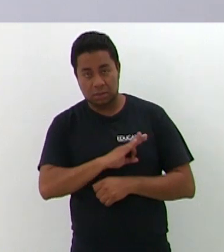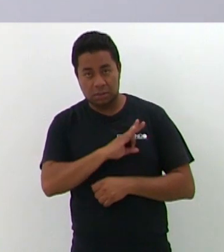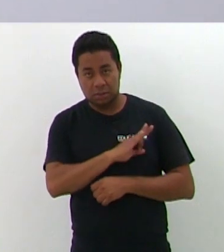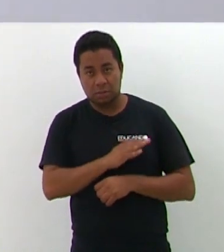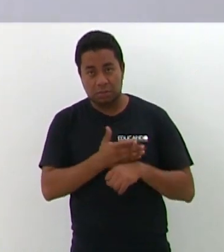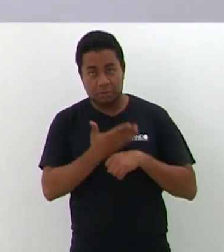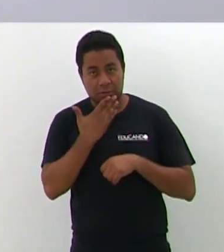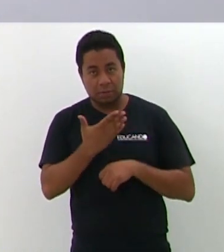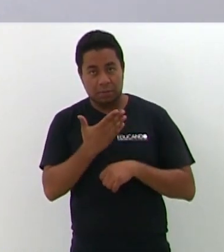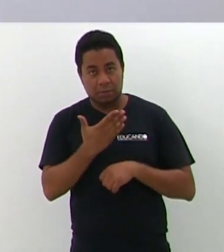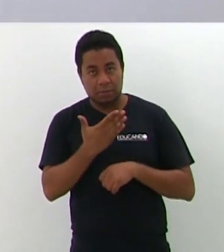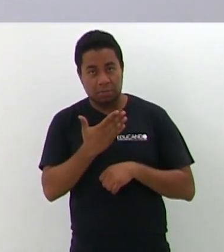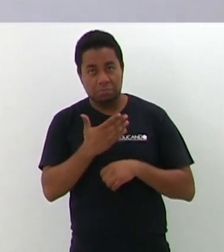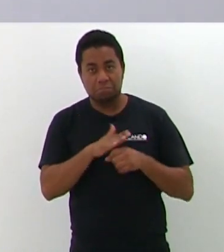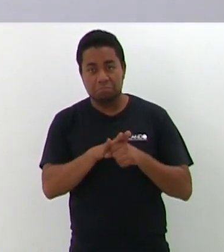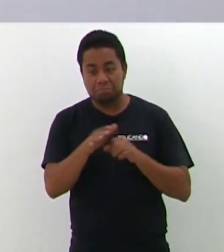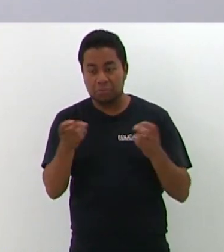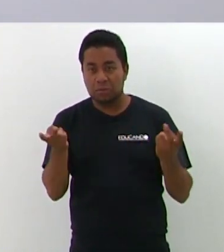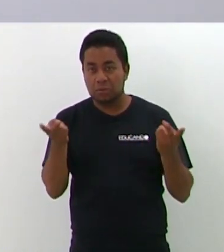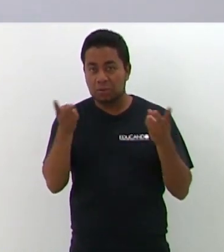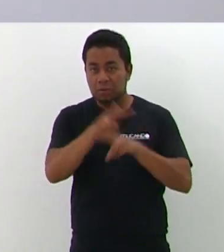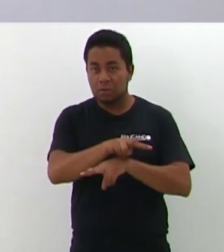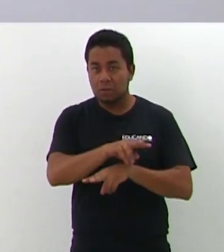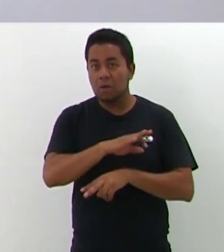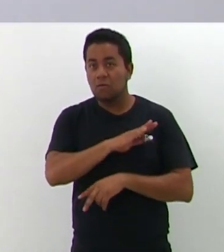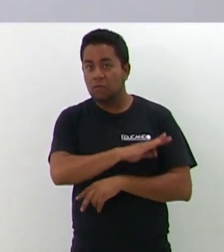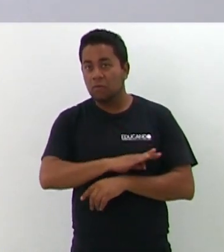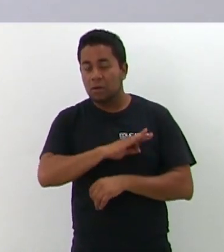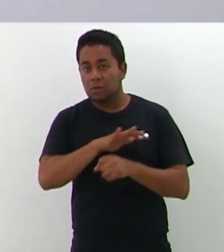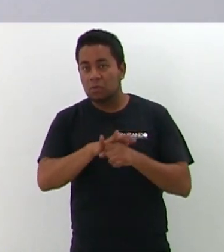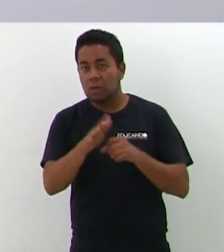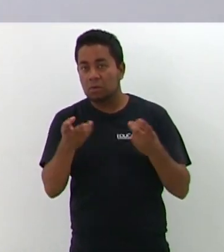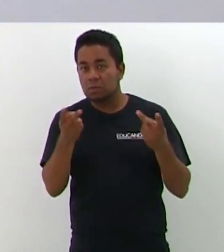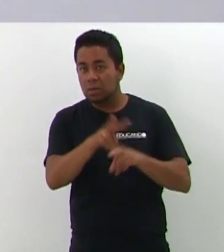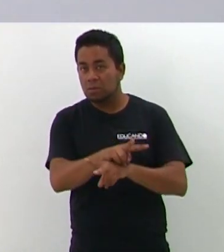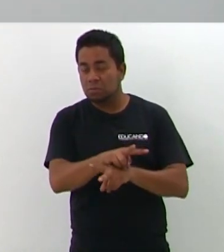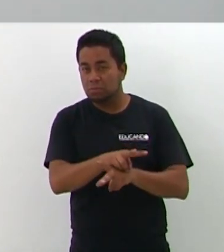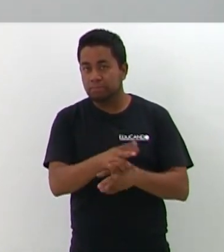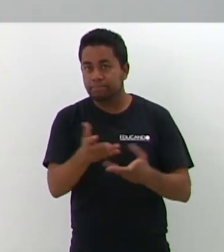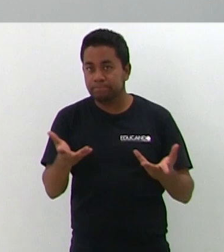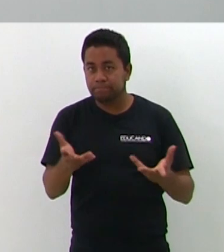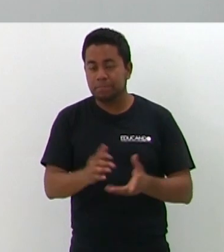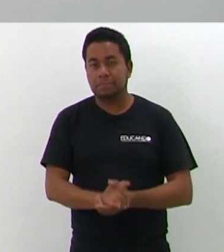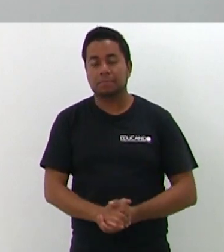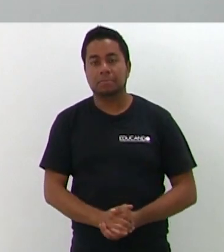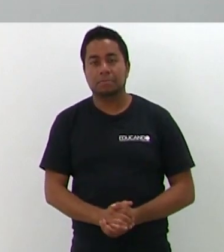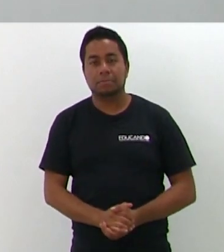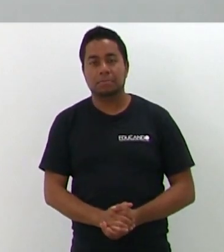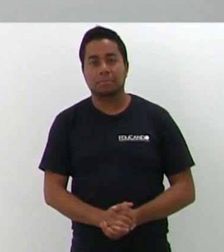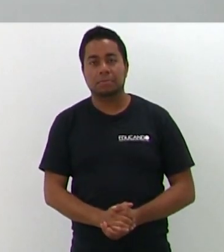Feliz. Muy bien. ¿Qué sería lo contrario de feliz?